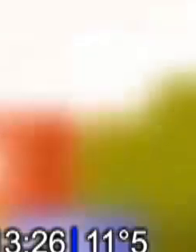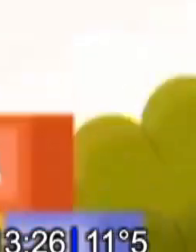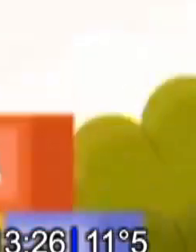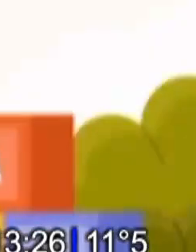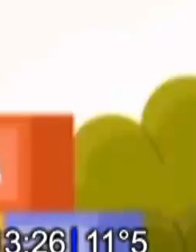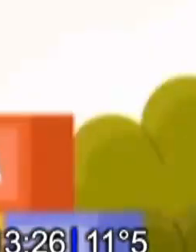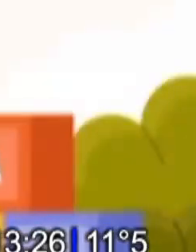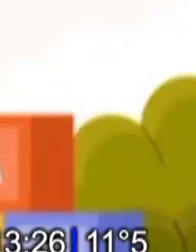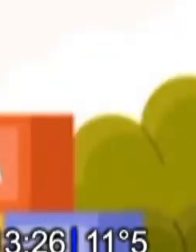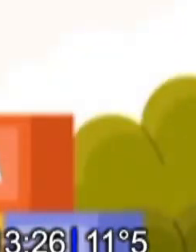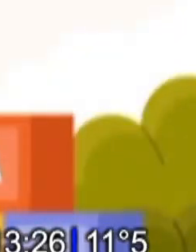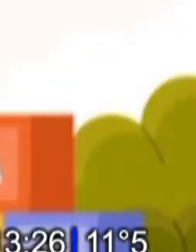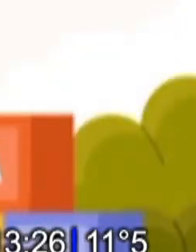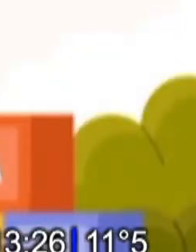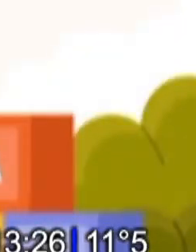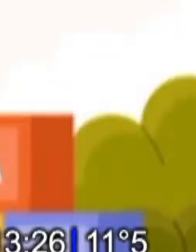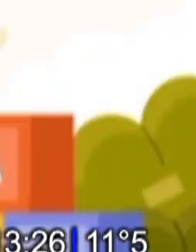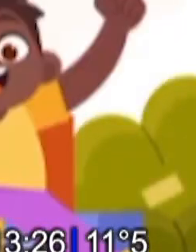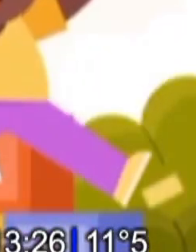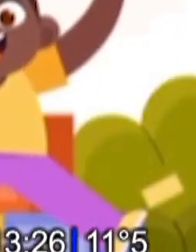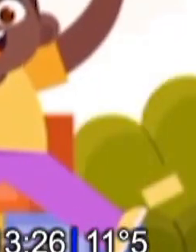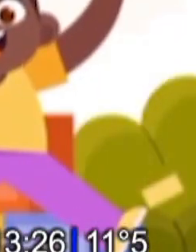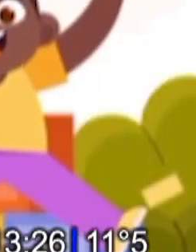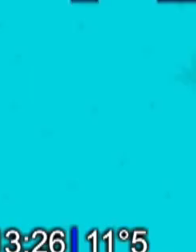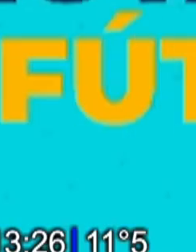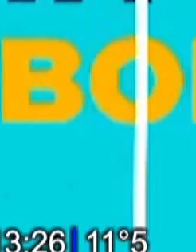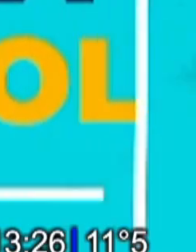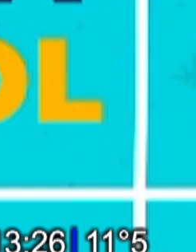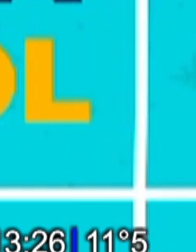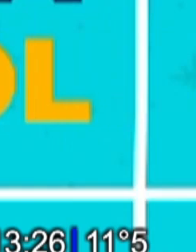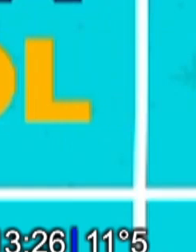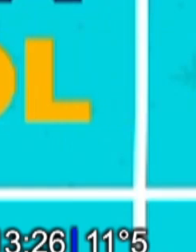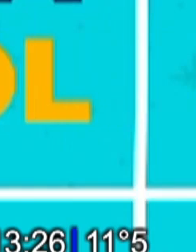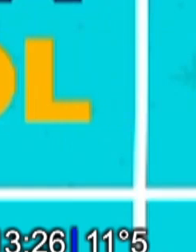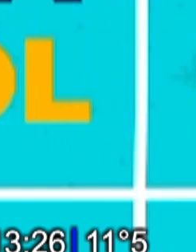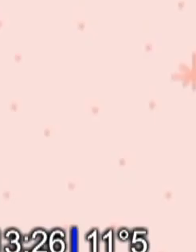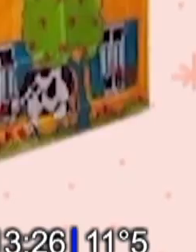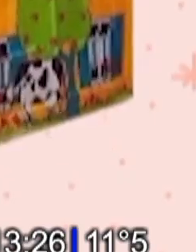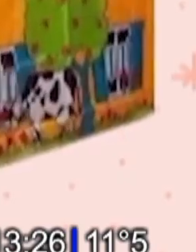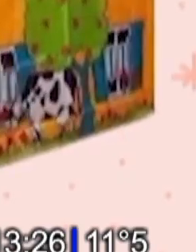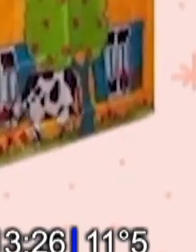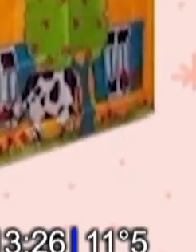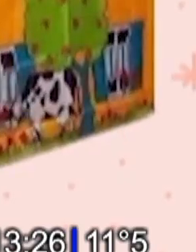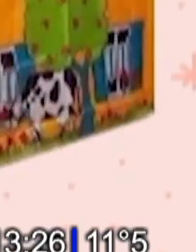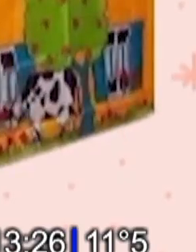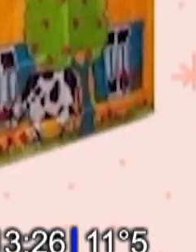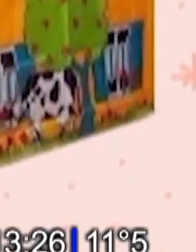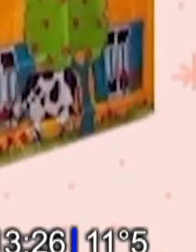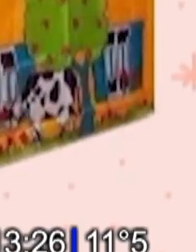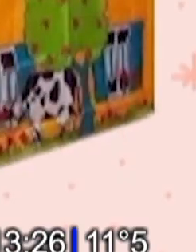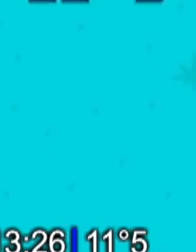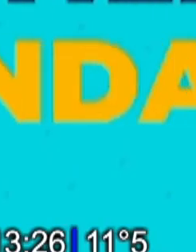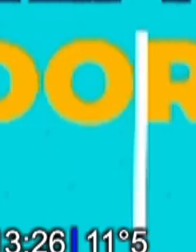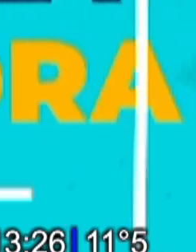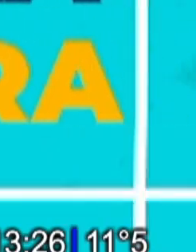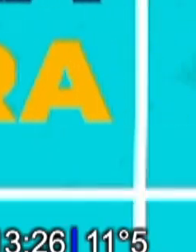En Mega Shop, Día de las Infancias, con precios bien chicos. Pelota fútbol, 2.999. Carpitas para niños,